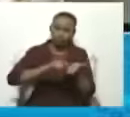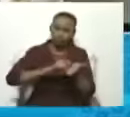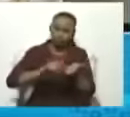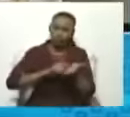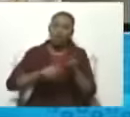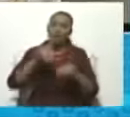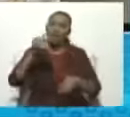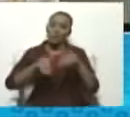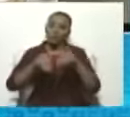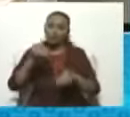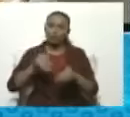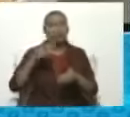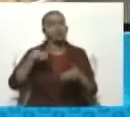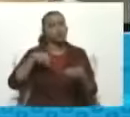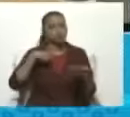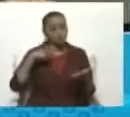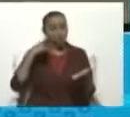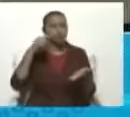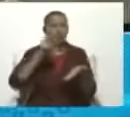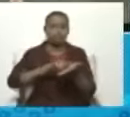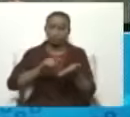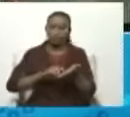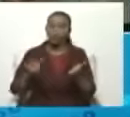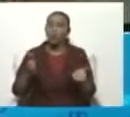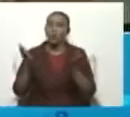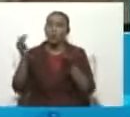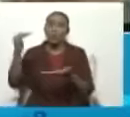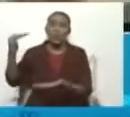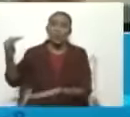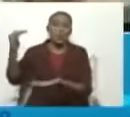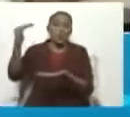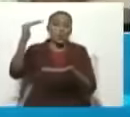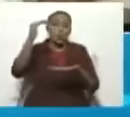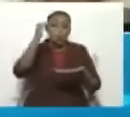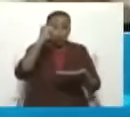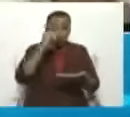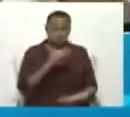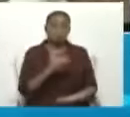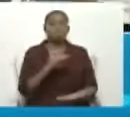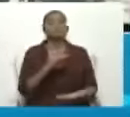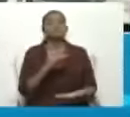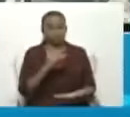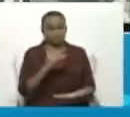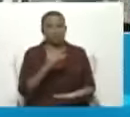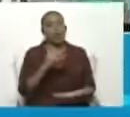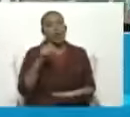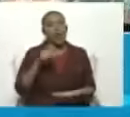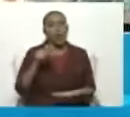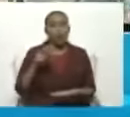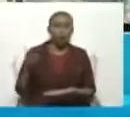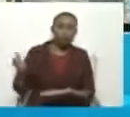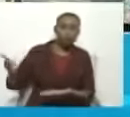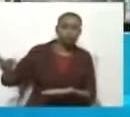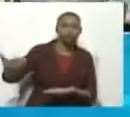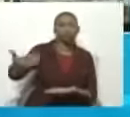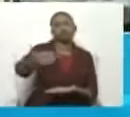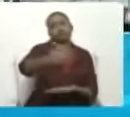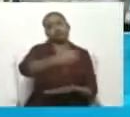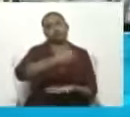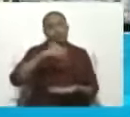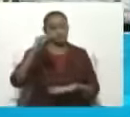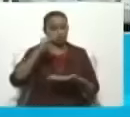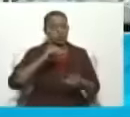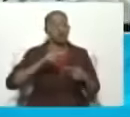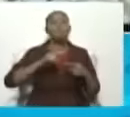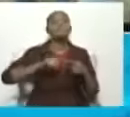protocolos de certificación de producción. Mañana tendremos una prueba integral interna para el día 4 iniciar la producción